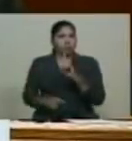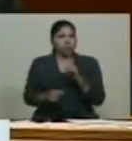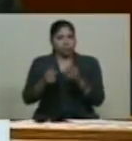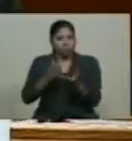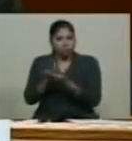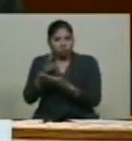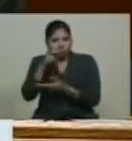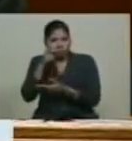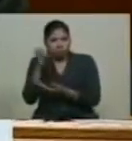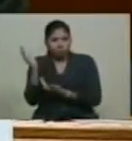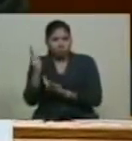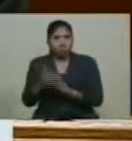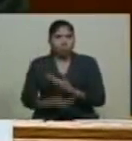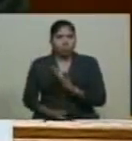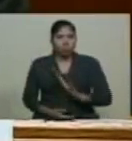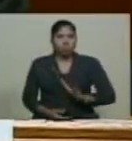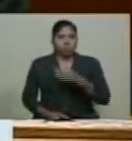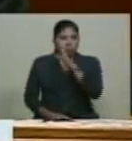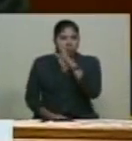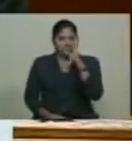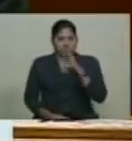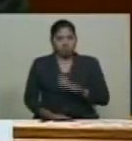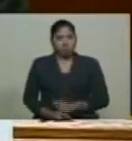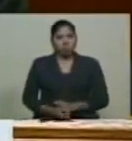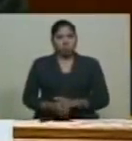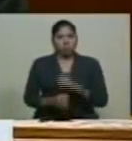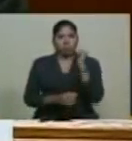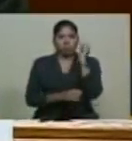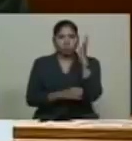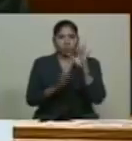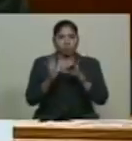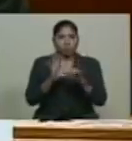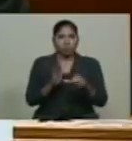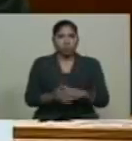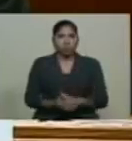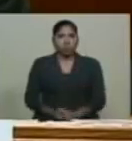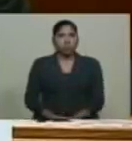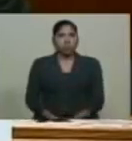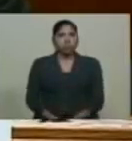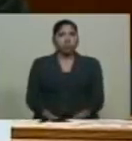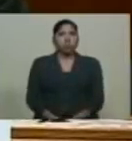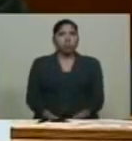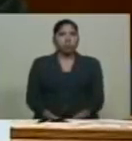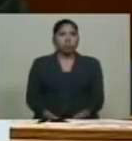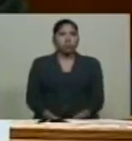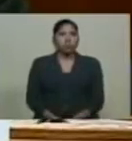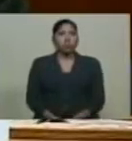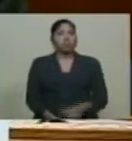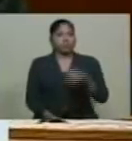escuchando las declaraciones del presidente de la Asamblea Nacional Constituyente, Diosdado Cabello. Por una Venezuela libre, soberana e